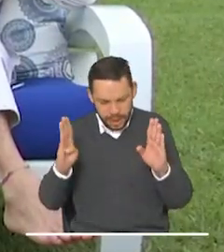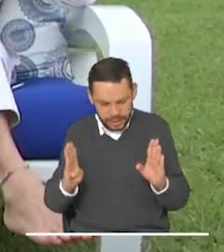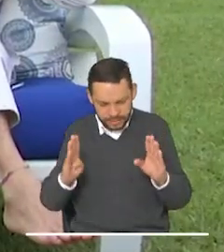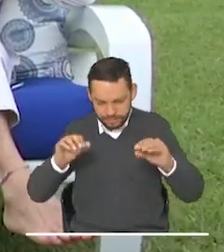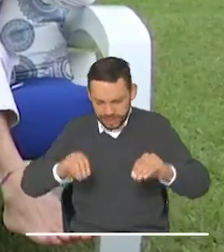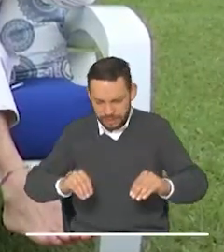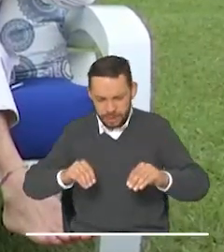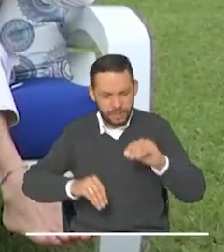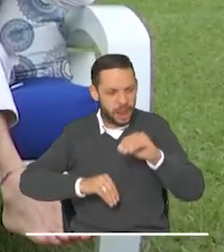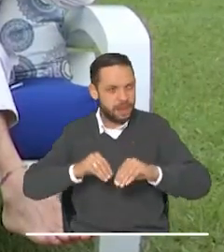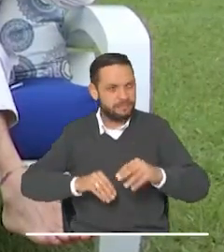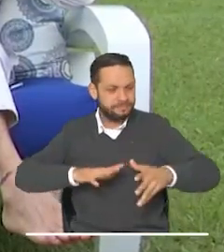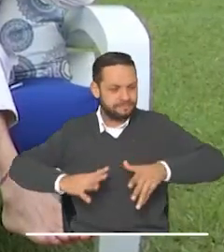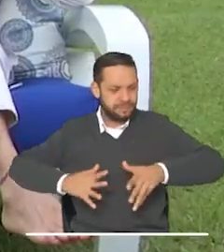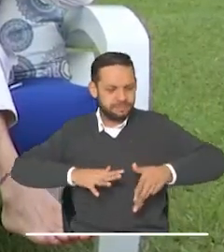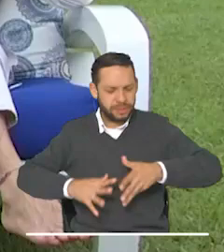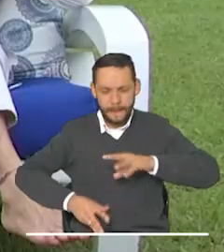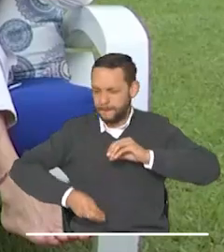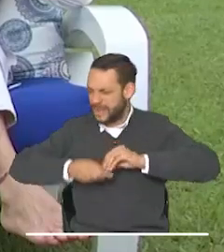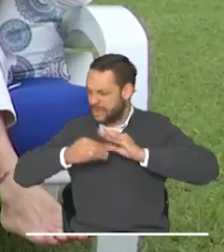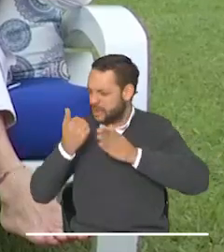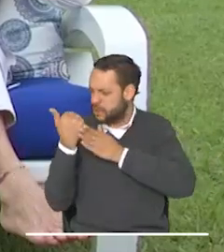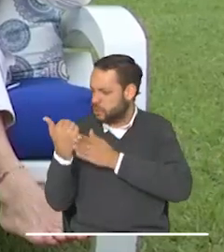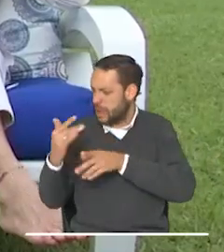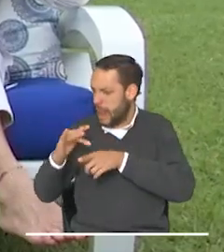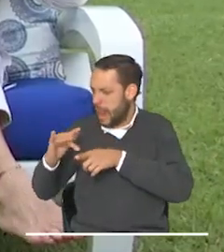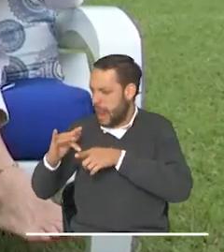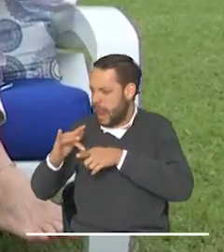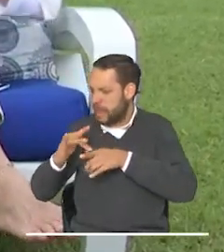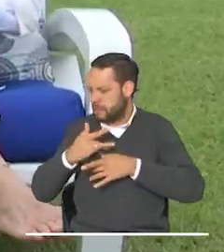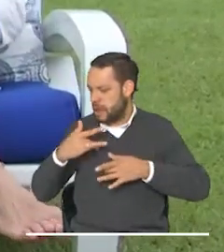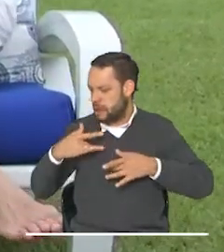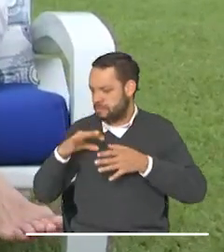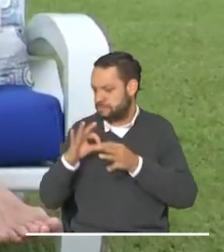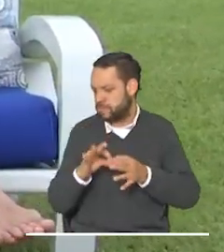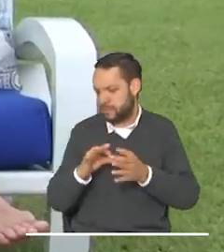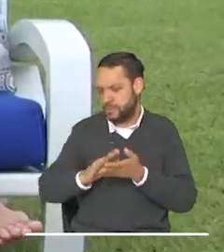invitar a crear nuevas formas de entender lo que es la Salud Mental